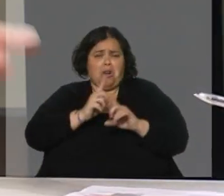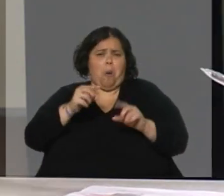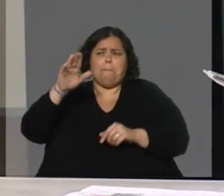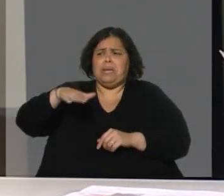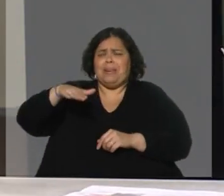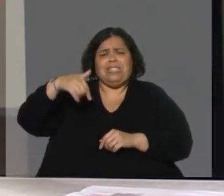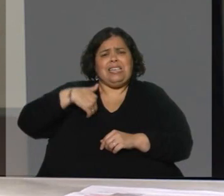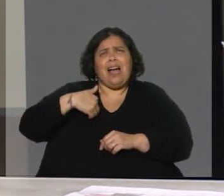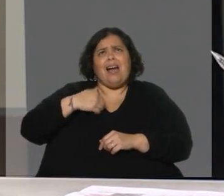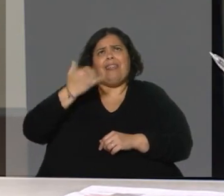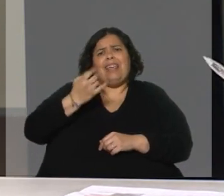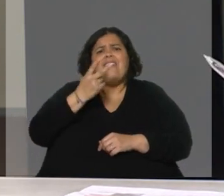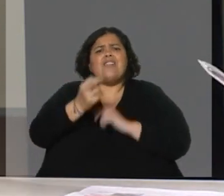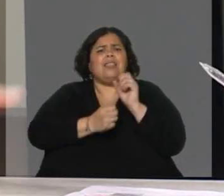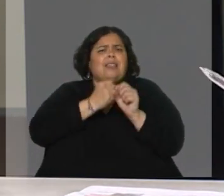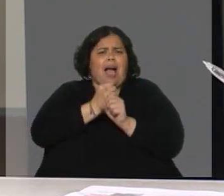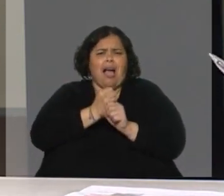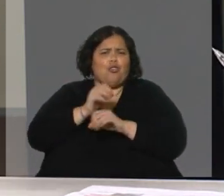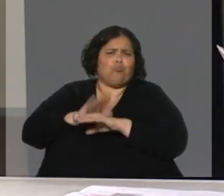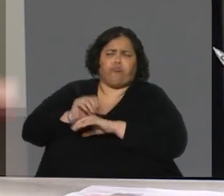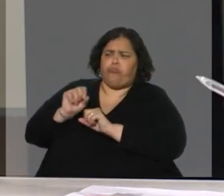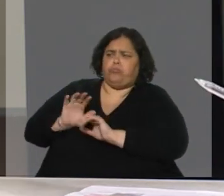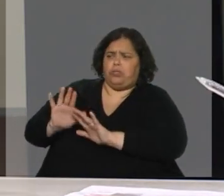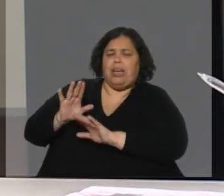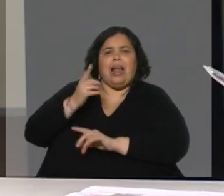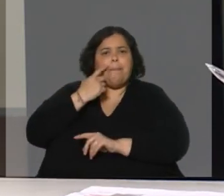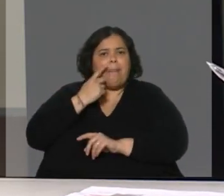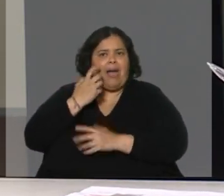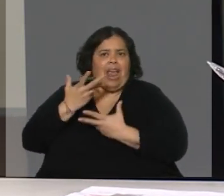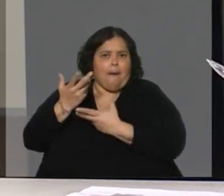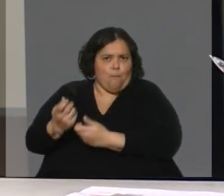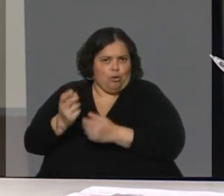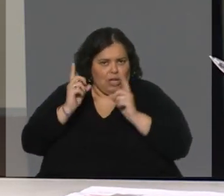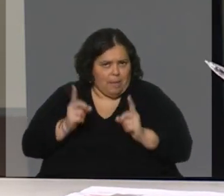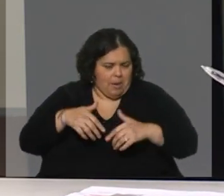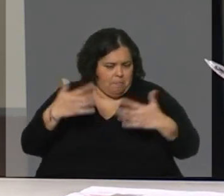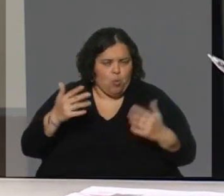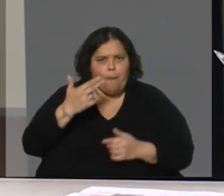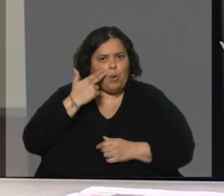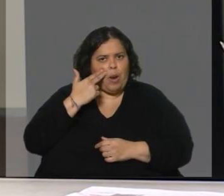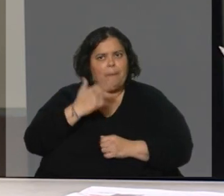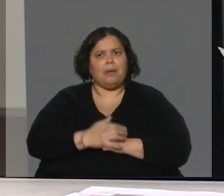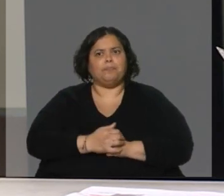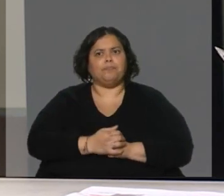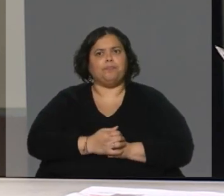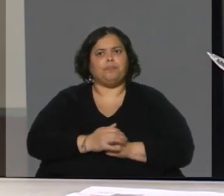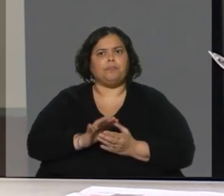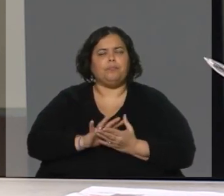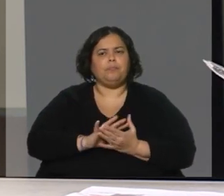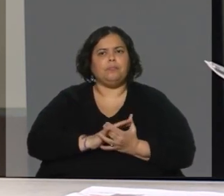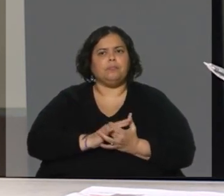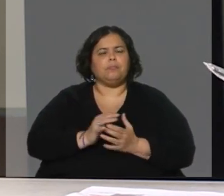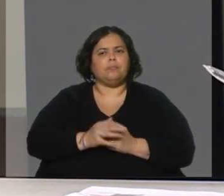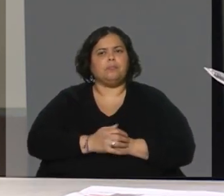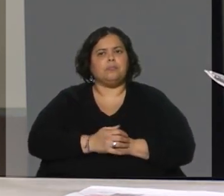más chica tiene 20 años pero pero están facultad y es muy responsable y está el padre también Para apoyar en cualquier cosa que yo no no le